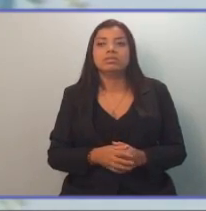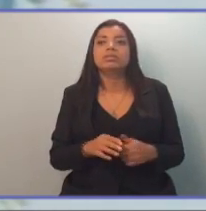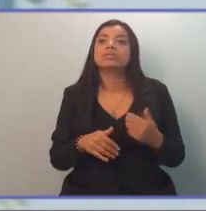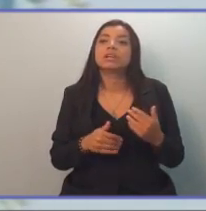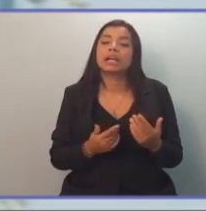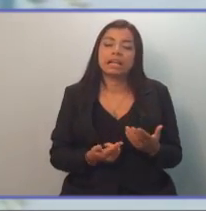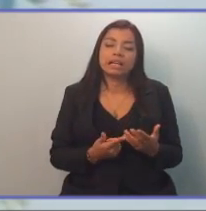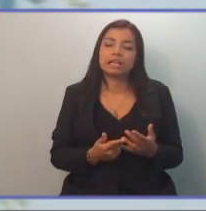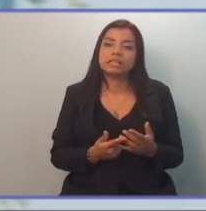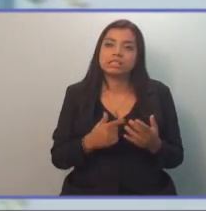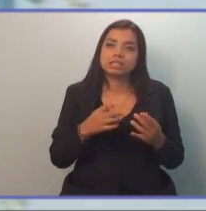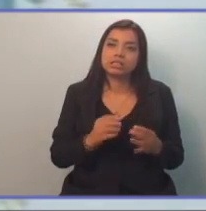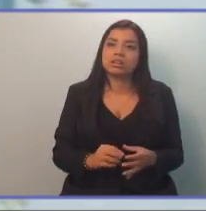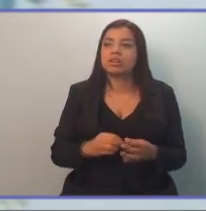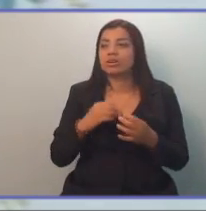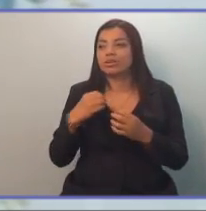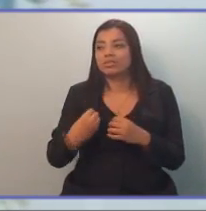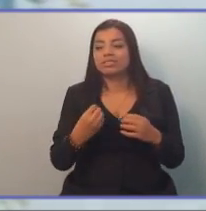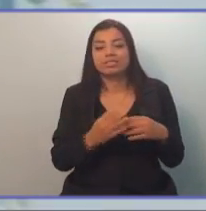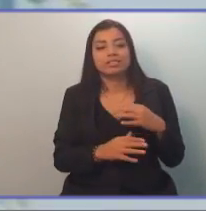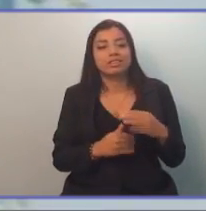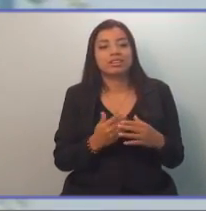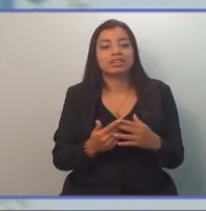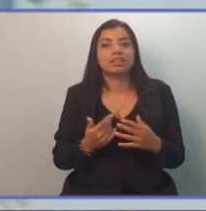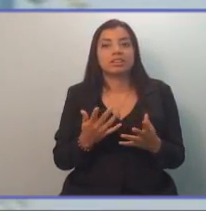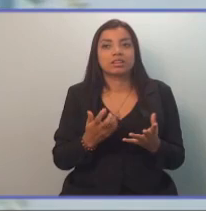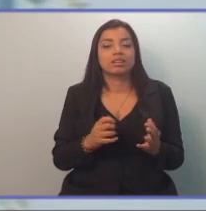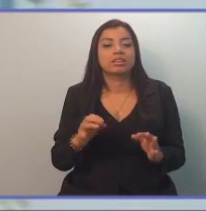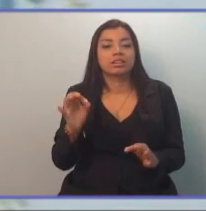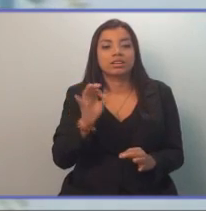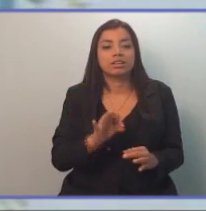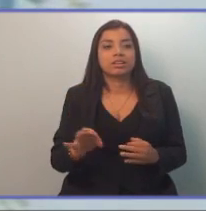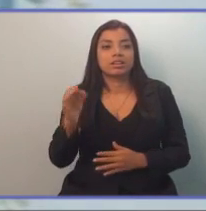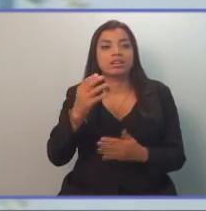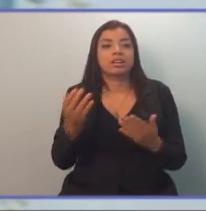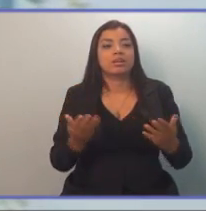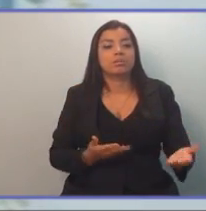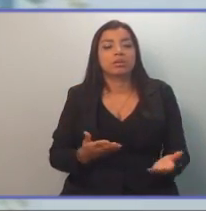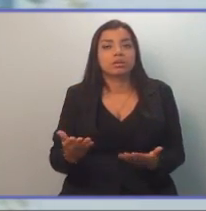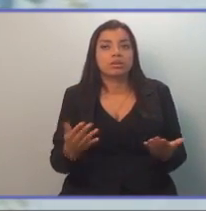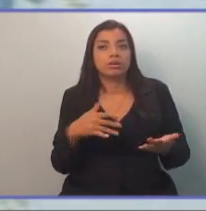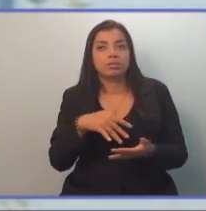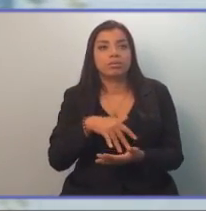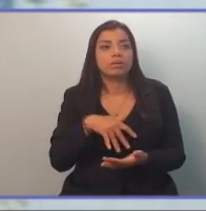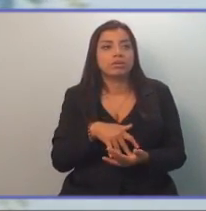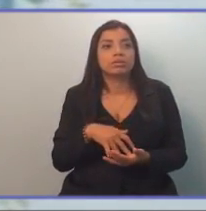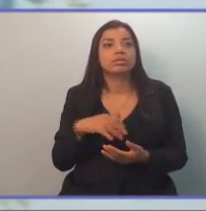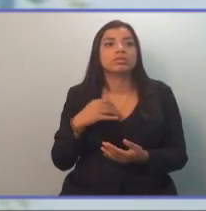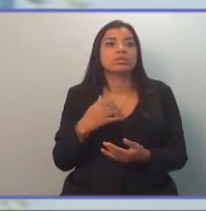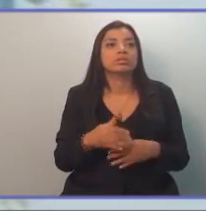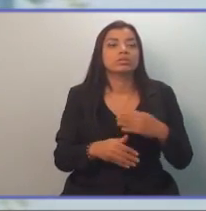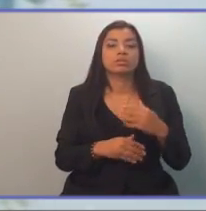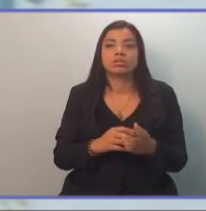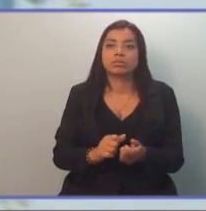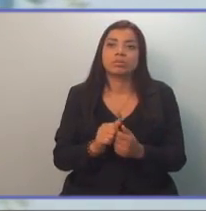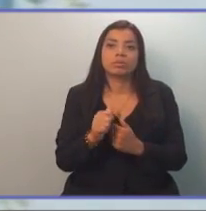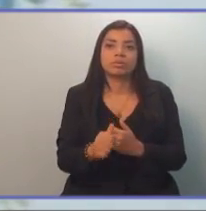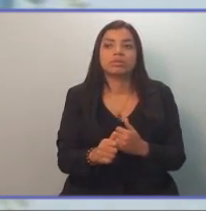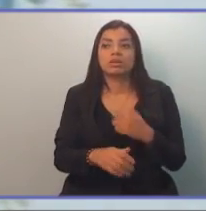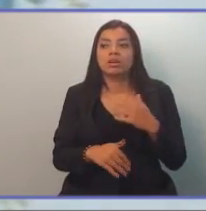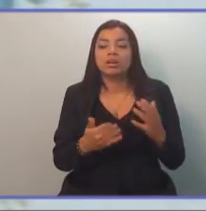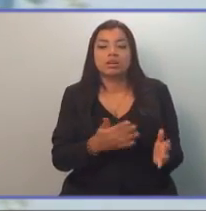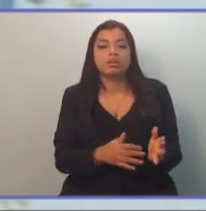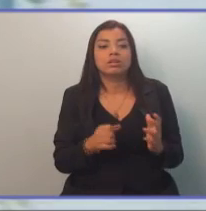áreas comunes que pretenden darle un mejor servicio al usuario. Hemos avanzado mucho en dotar a